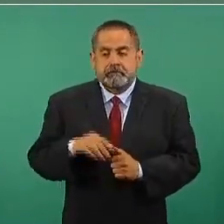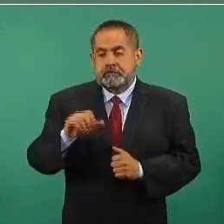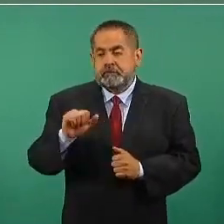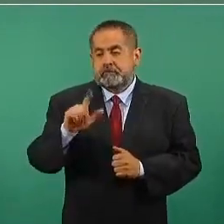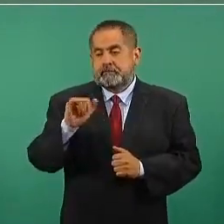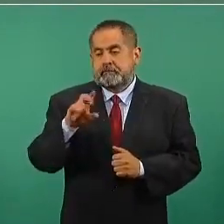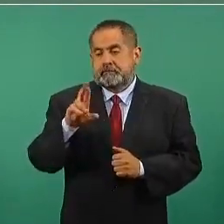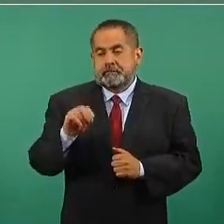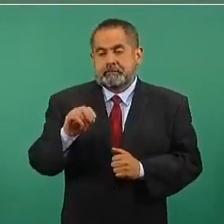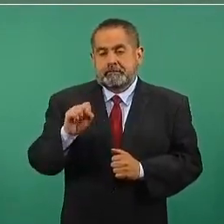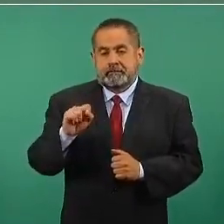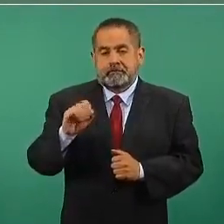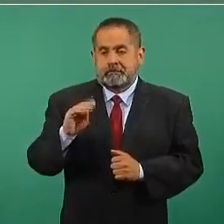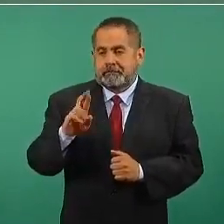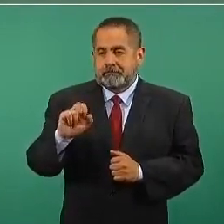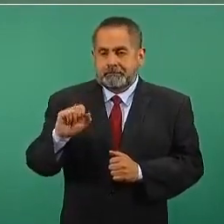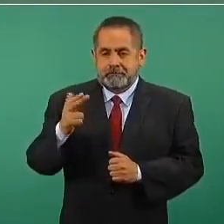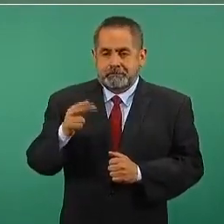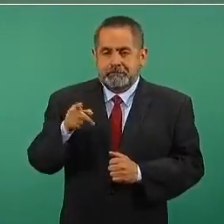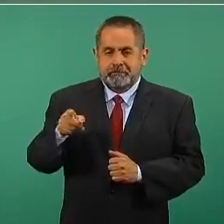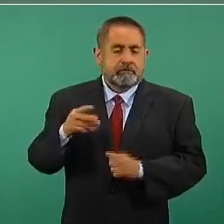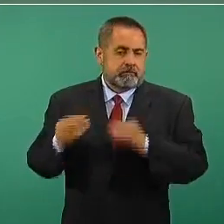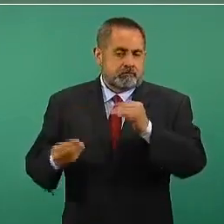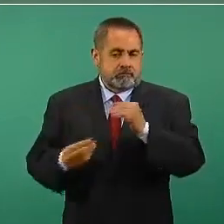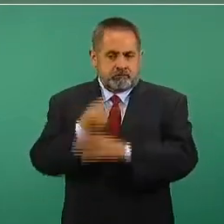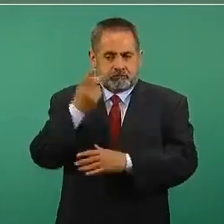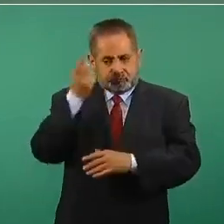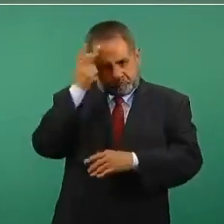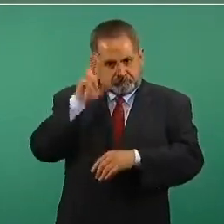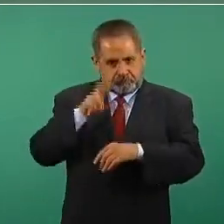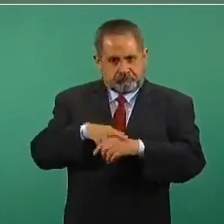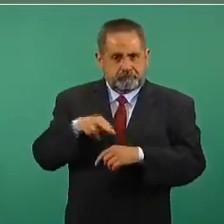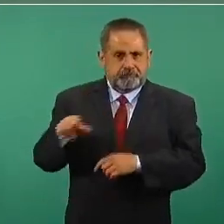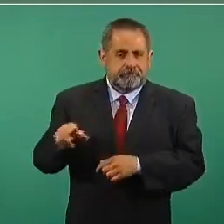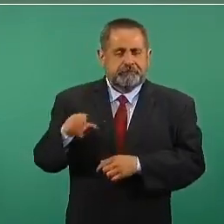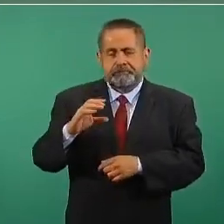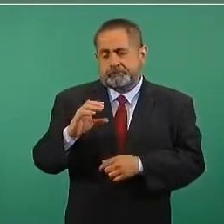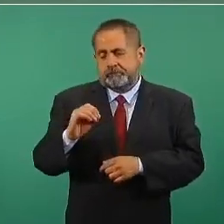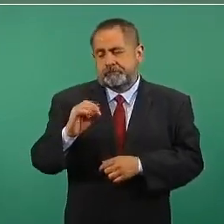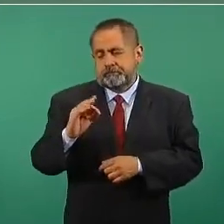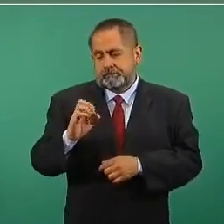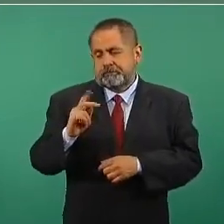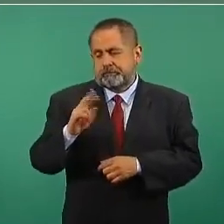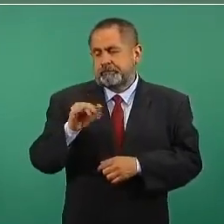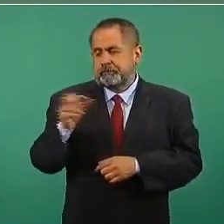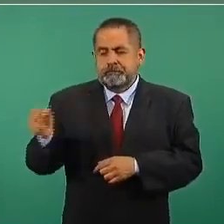Alejandro Sbrach. Él es el nuevo director de la COFEPRIS,